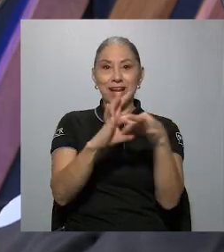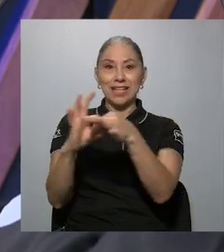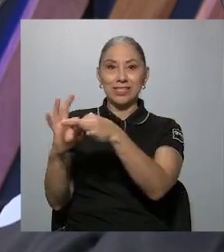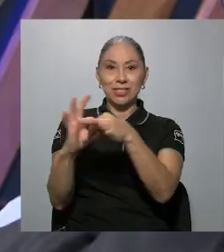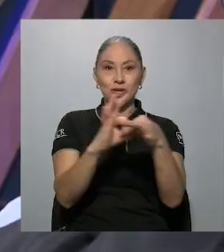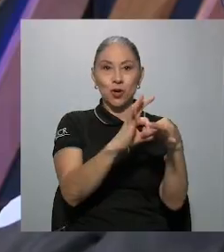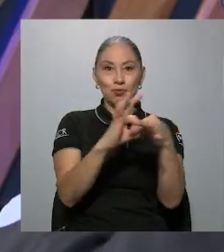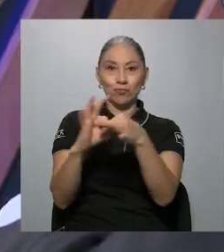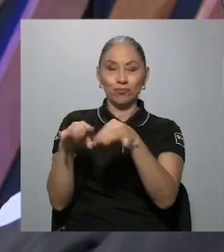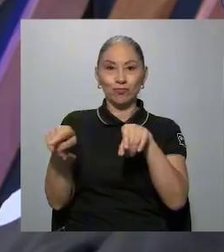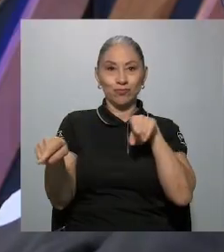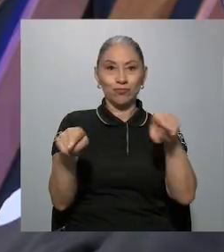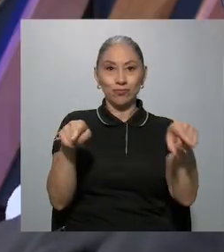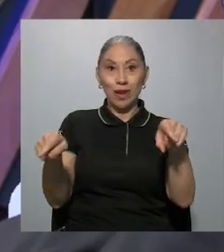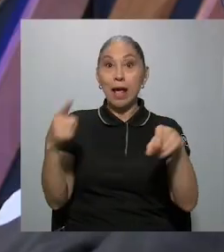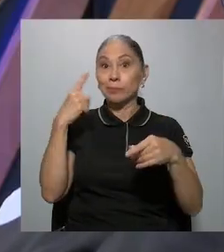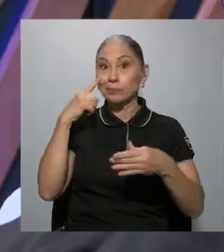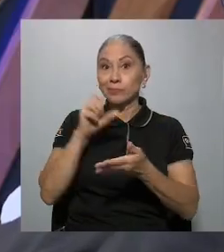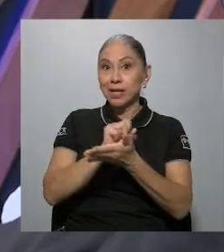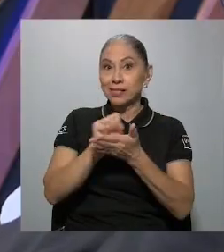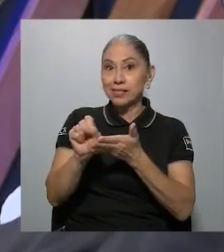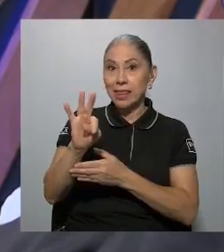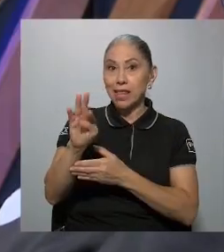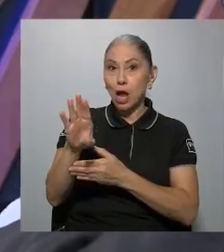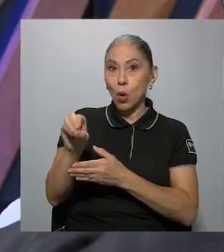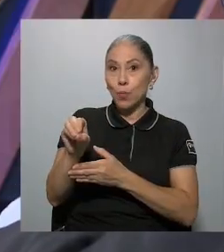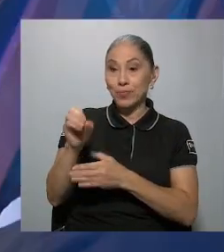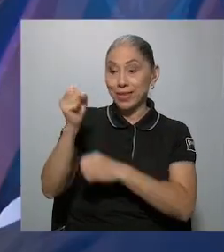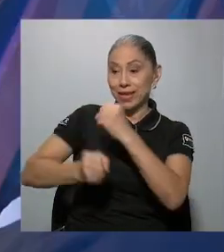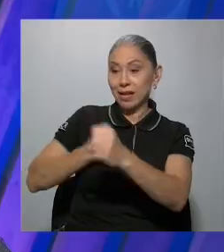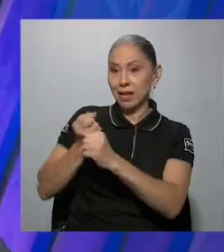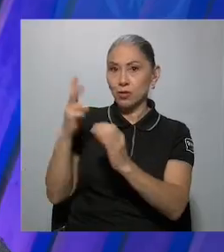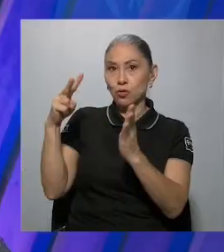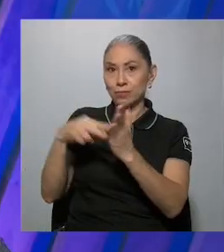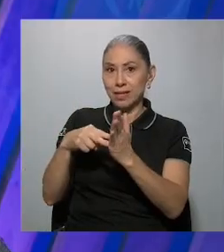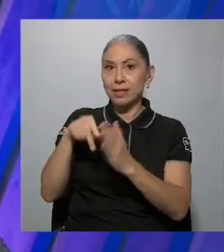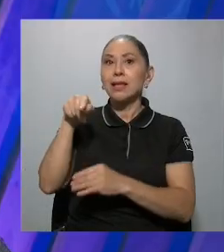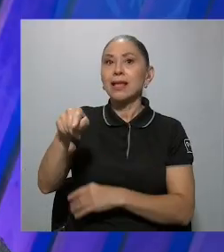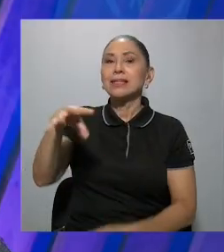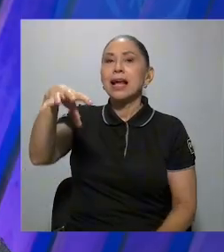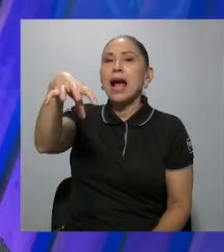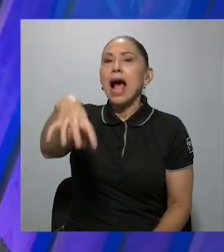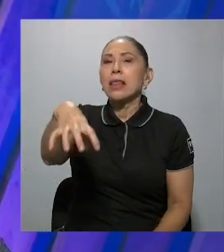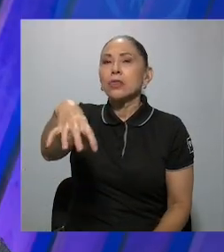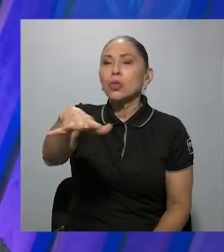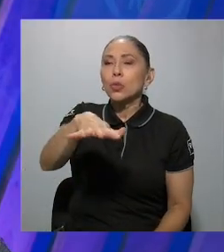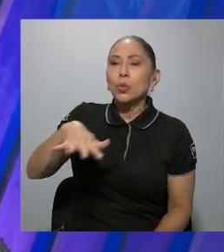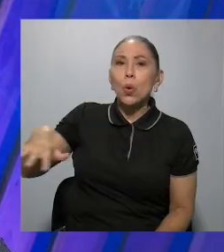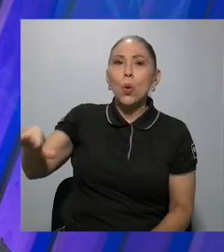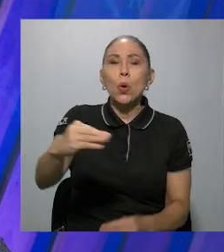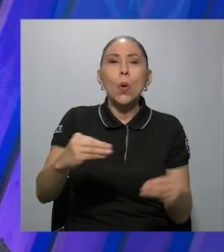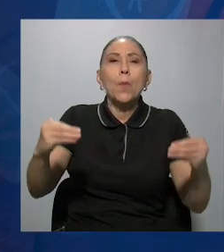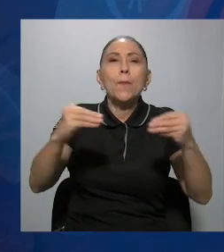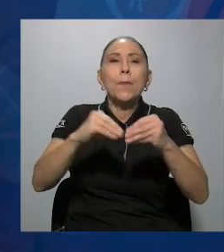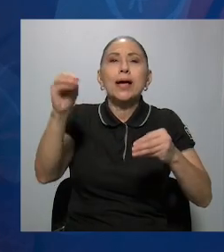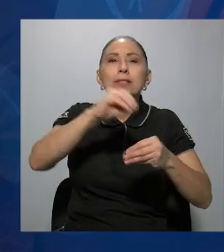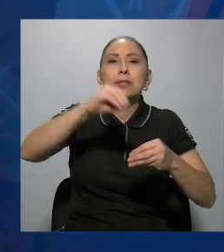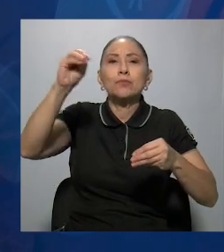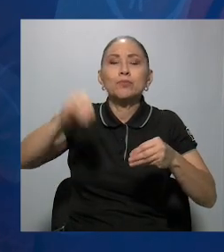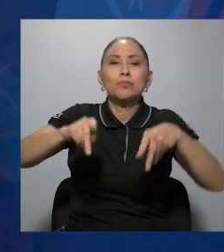extremos de la población que tiene la pirámide. Y tenemos que San Mateo en el 2000 era